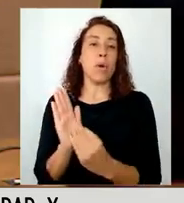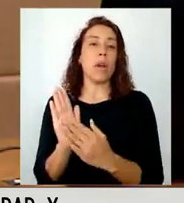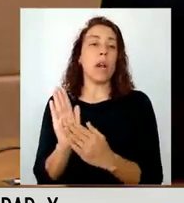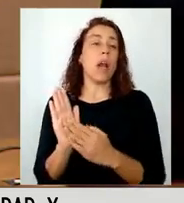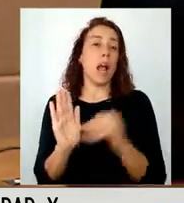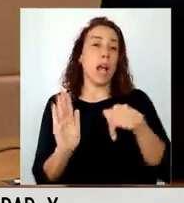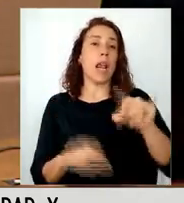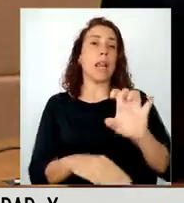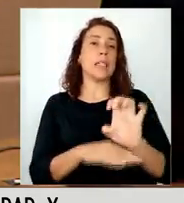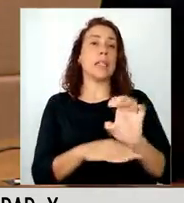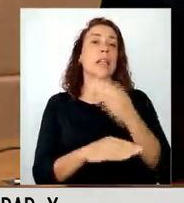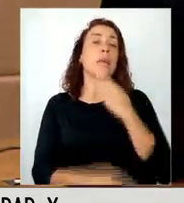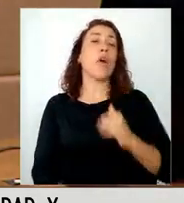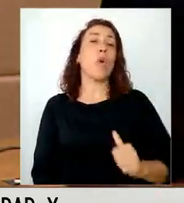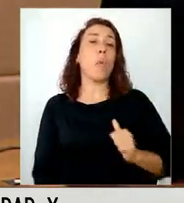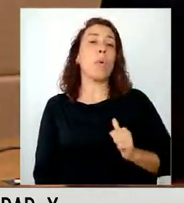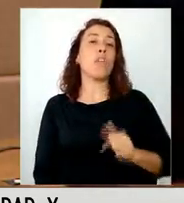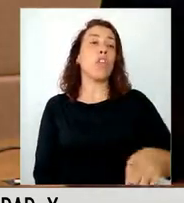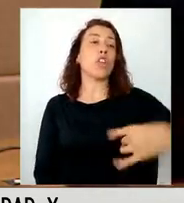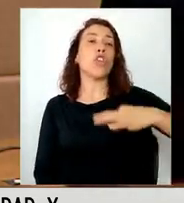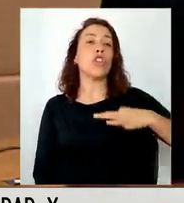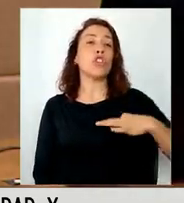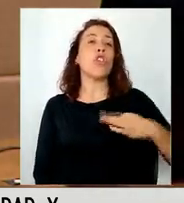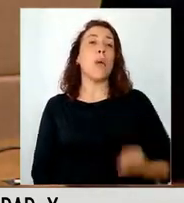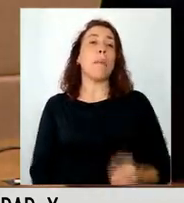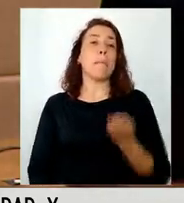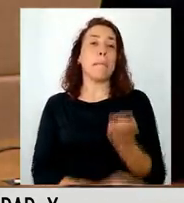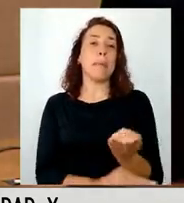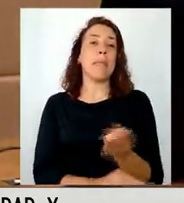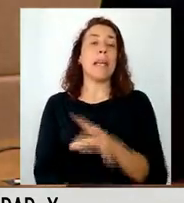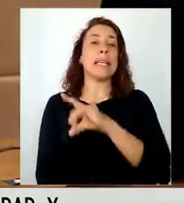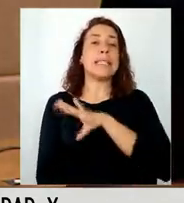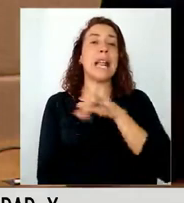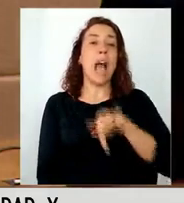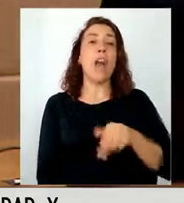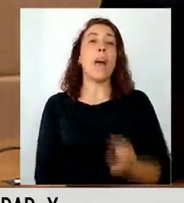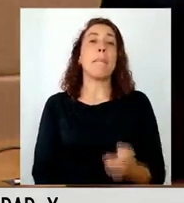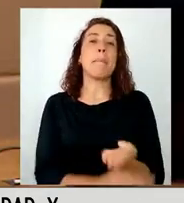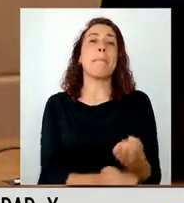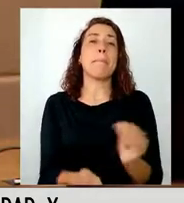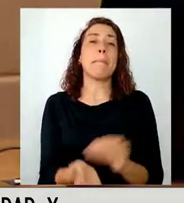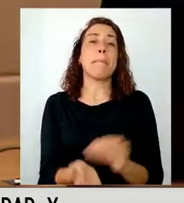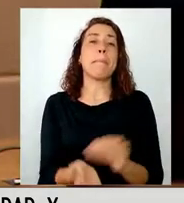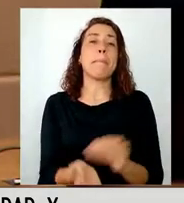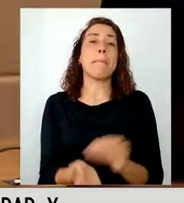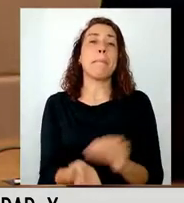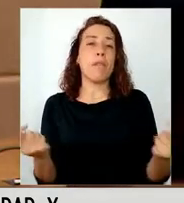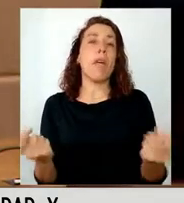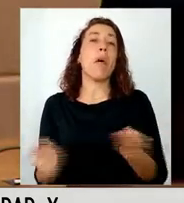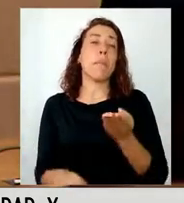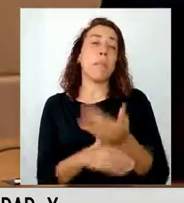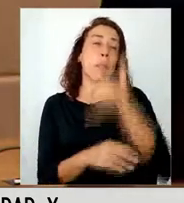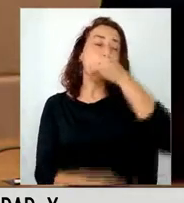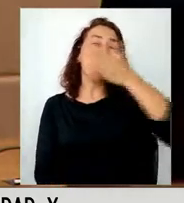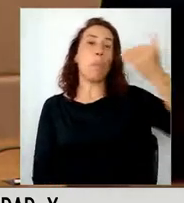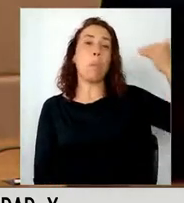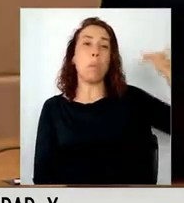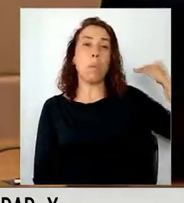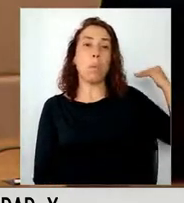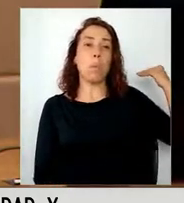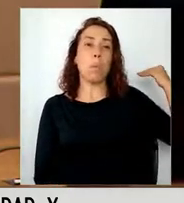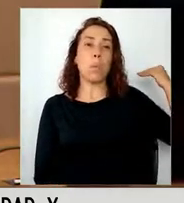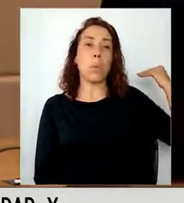altura de lo que la ciudadanía hoy día está demandando chile hoy día está demandando una mayor prioridad a la viene demandando hace mucho tiempo un mejor